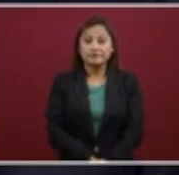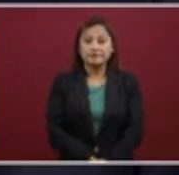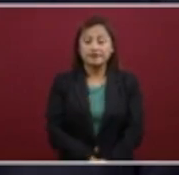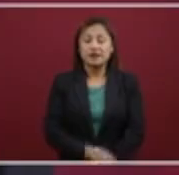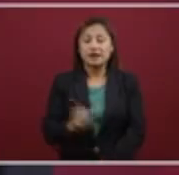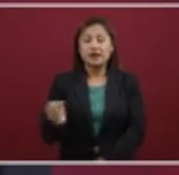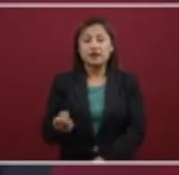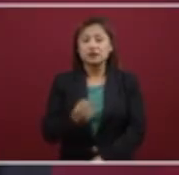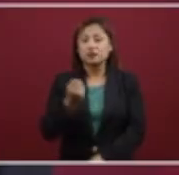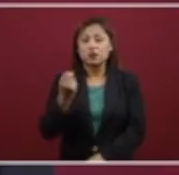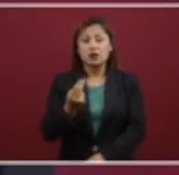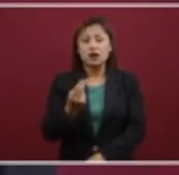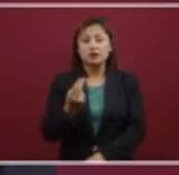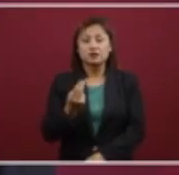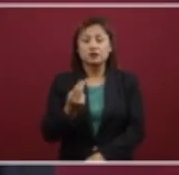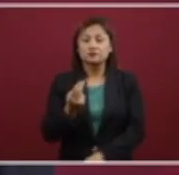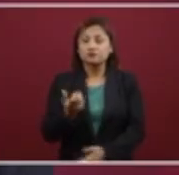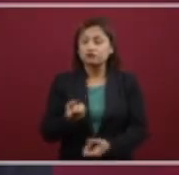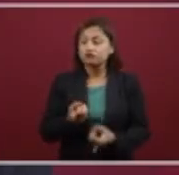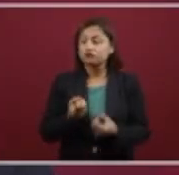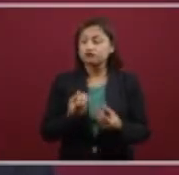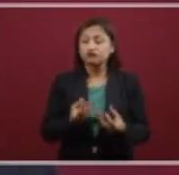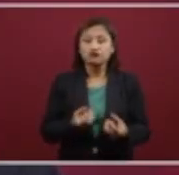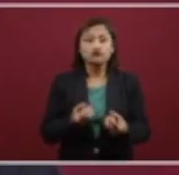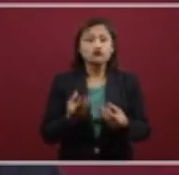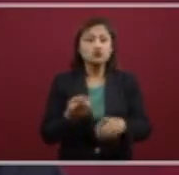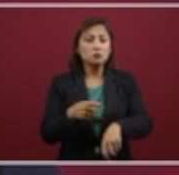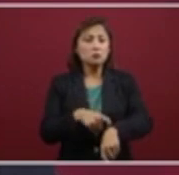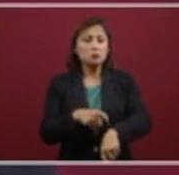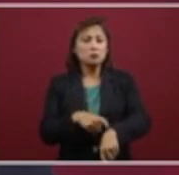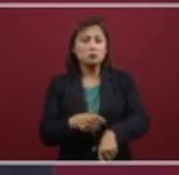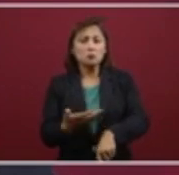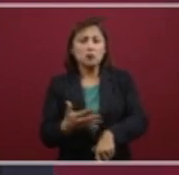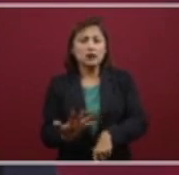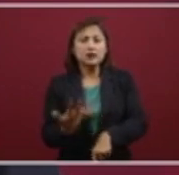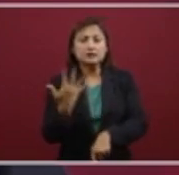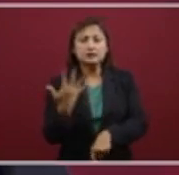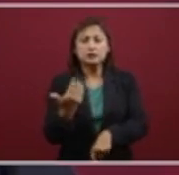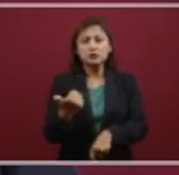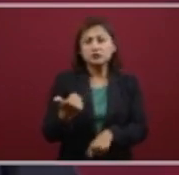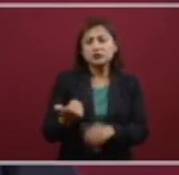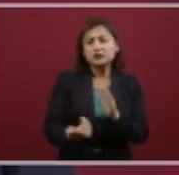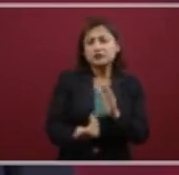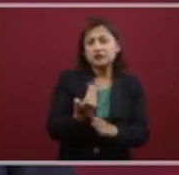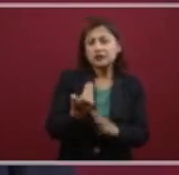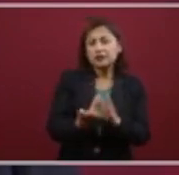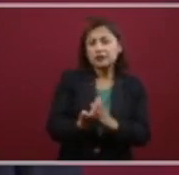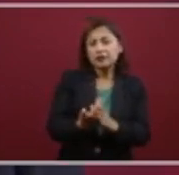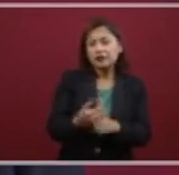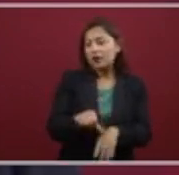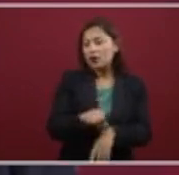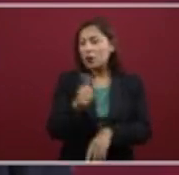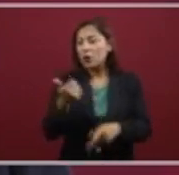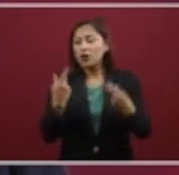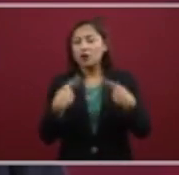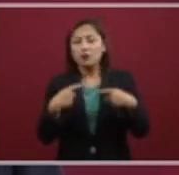siempre se reparten como a las 5 o 6 de la mañana. Ya el que se levanta más tarde ya